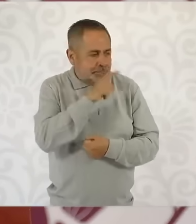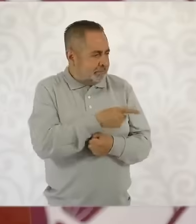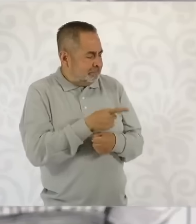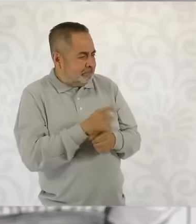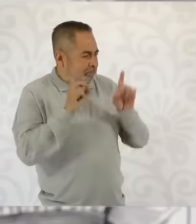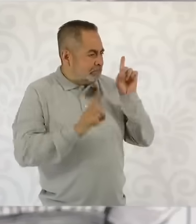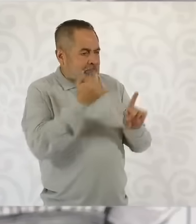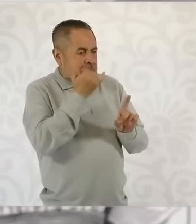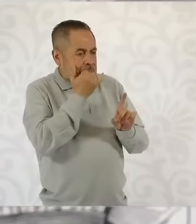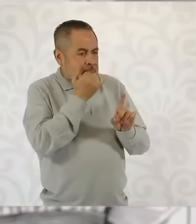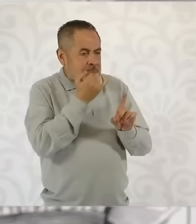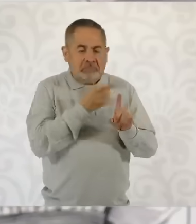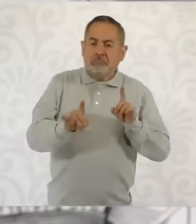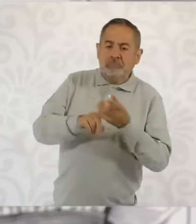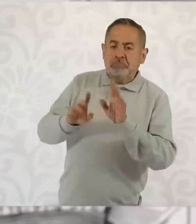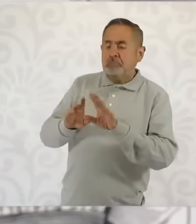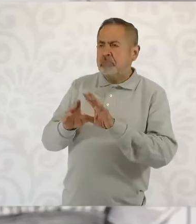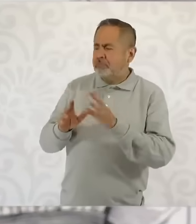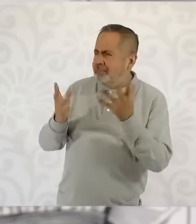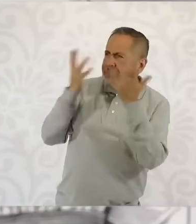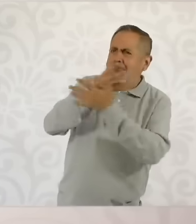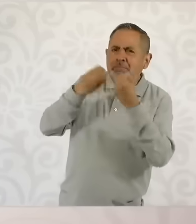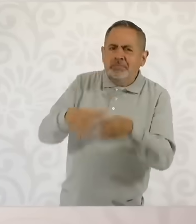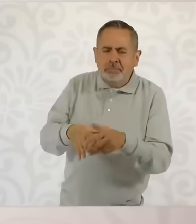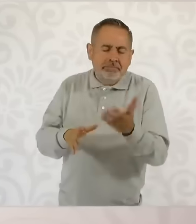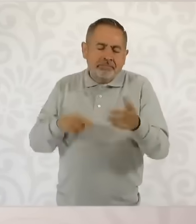te pueden salir con lo que sea, ¿no?